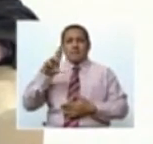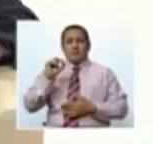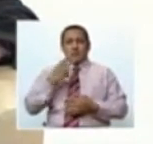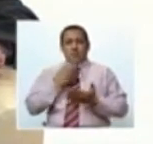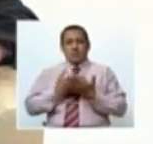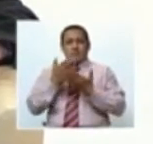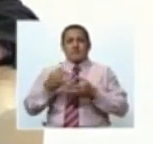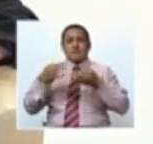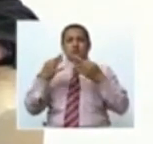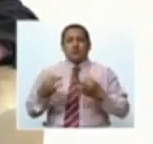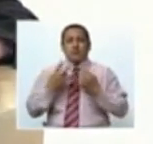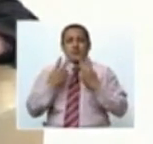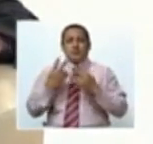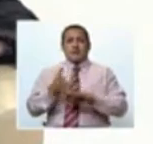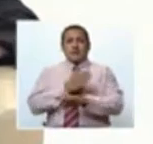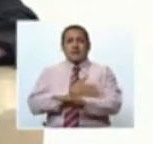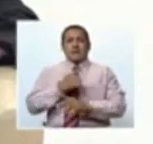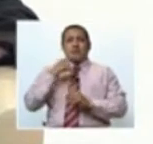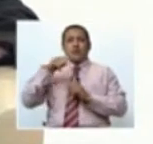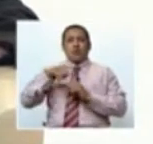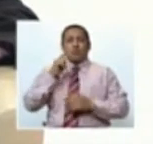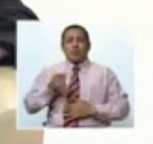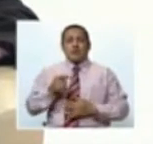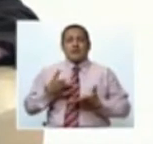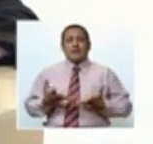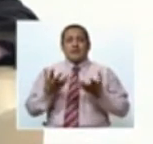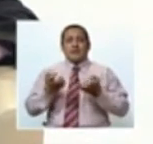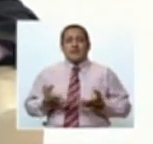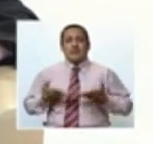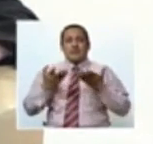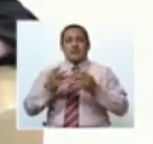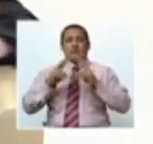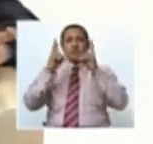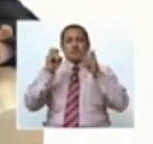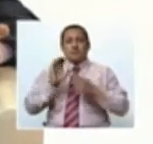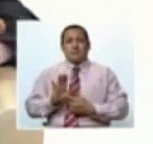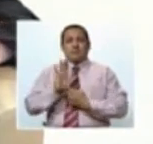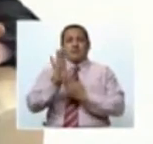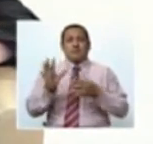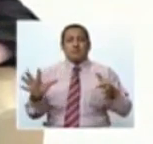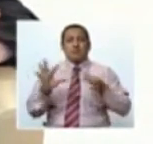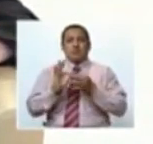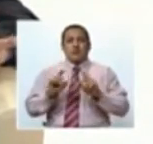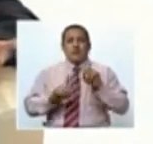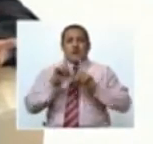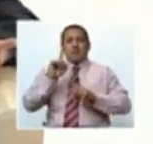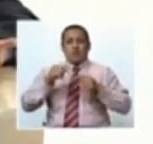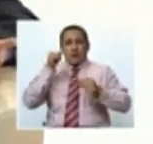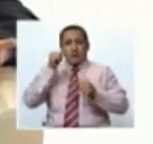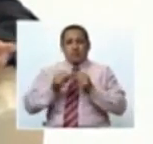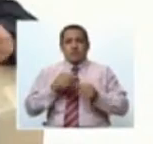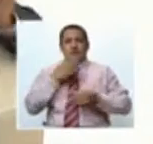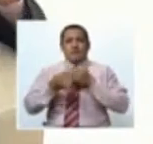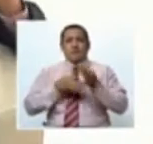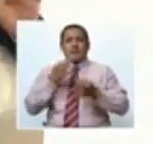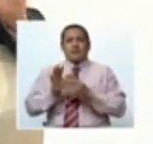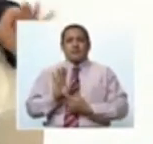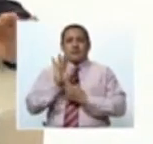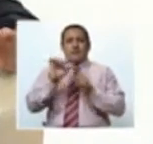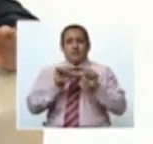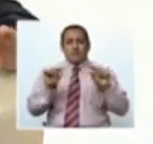efectos para el caso concreto y si es que el tribunal quiere otorgarle carácter de precedente vinculante a una decisión, tiene